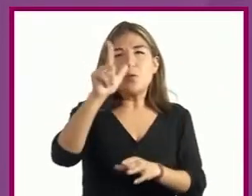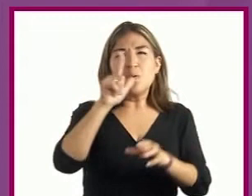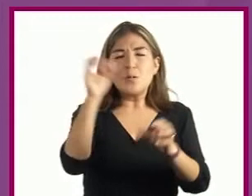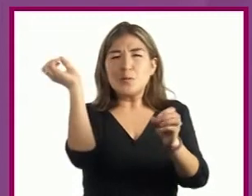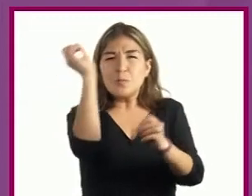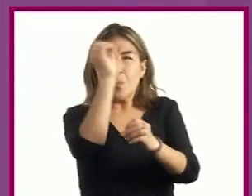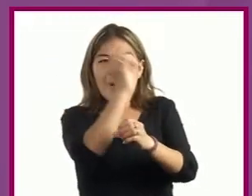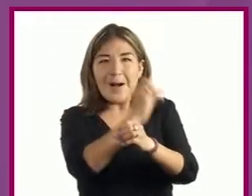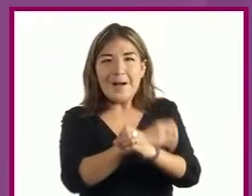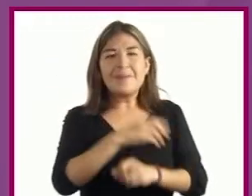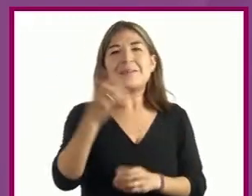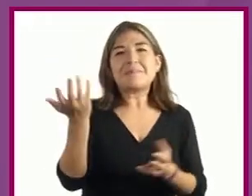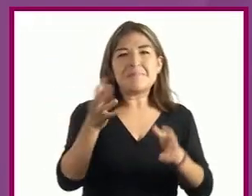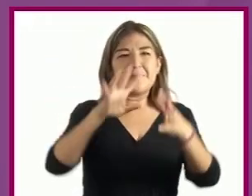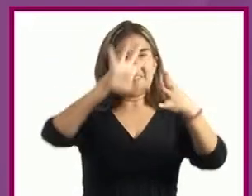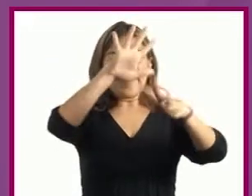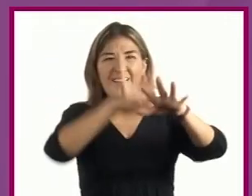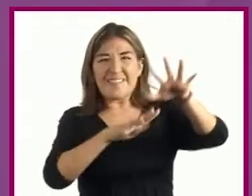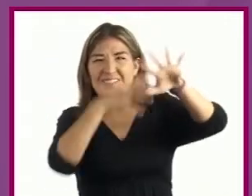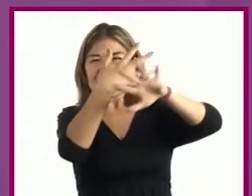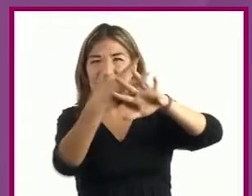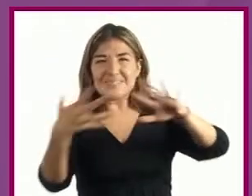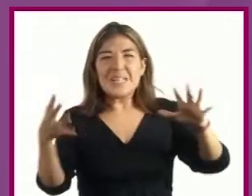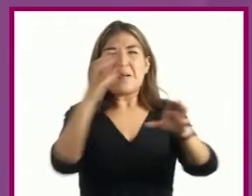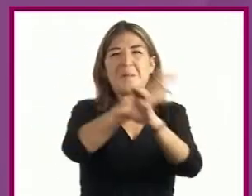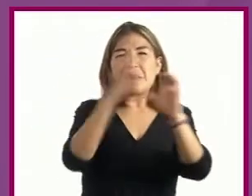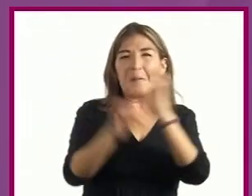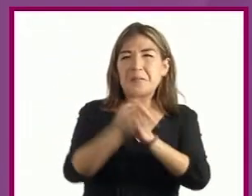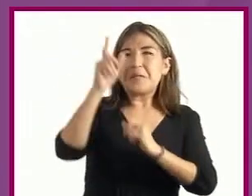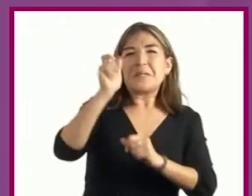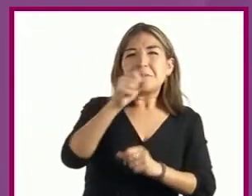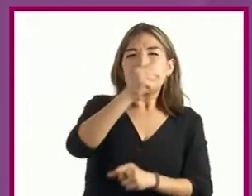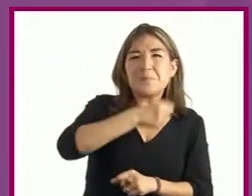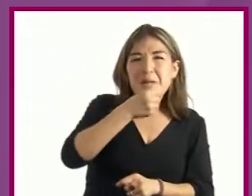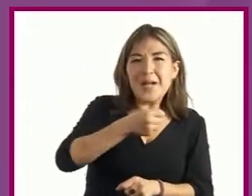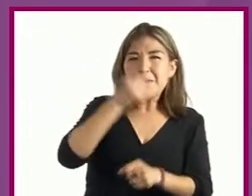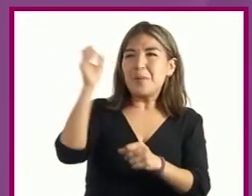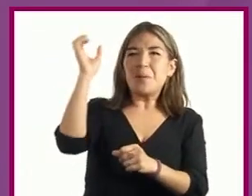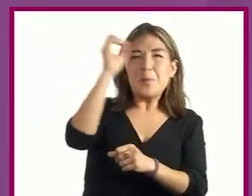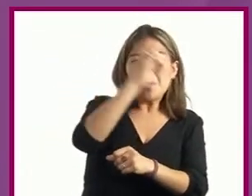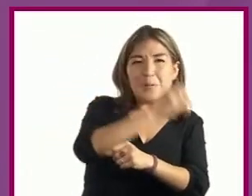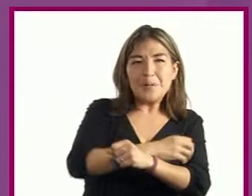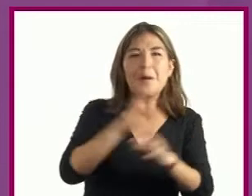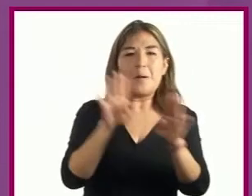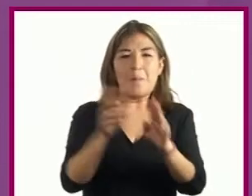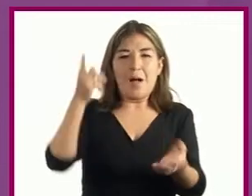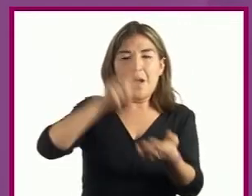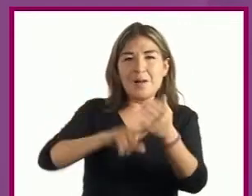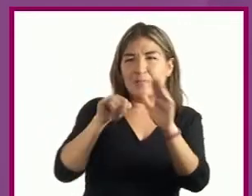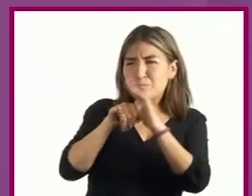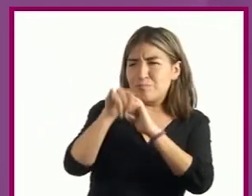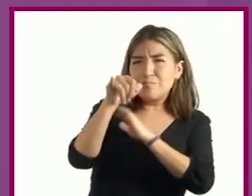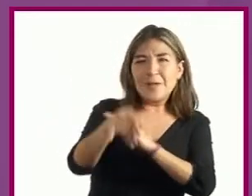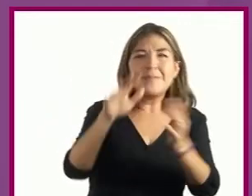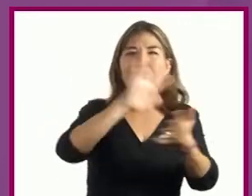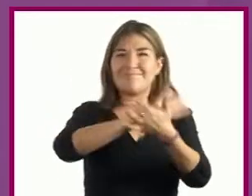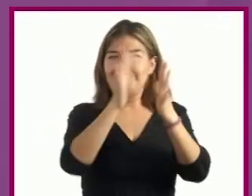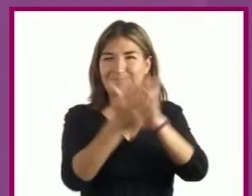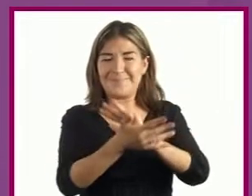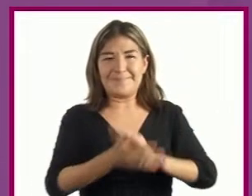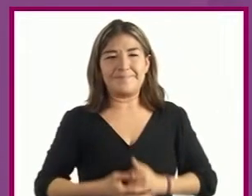tenues, telarañas, objetos gastados o que crean un efecto de profundidad o complicidad.